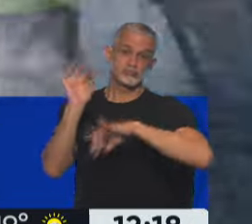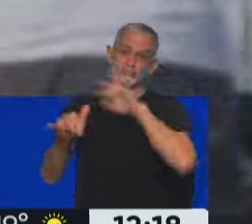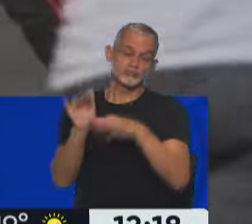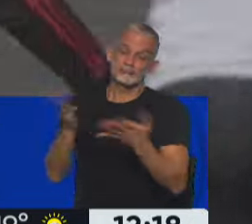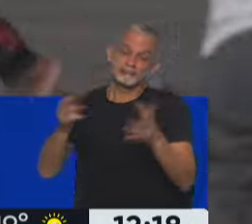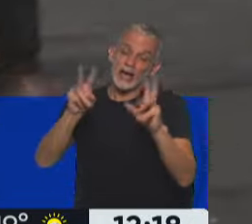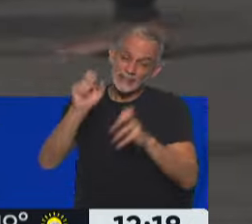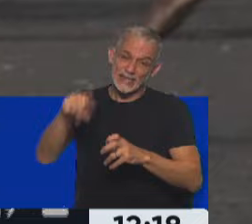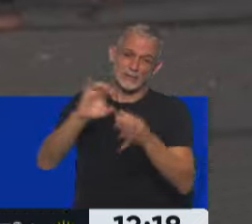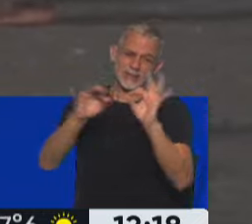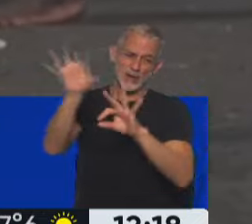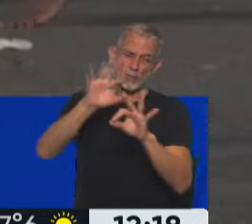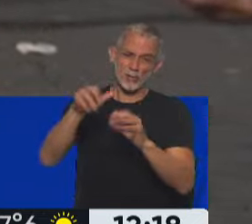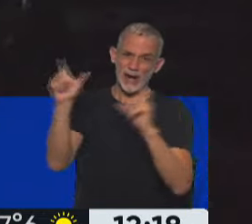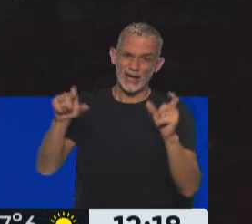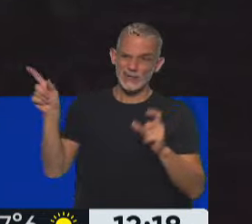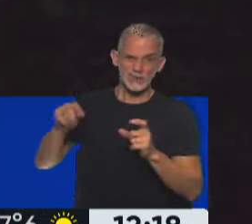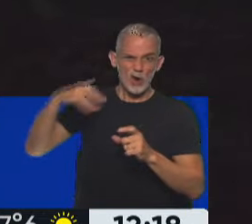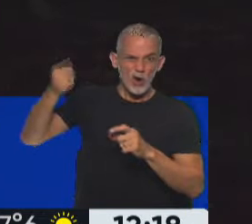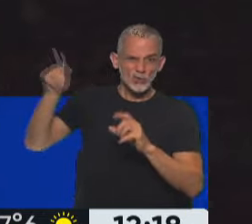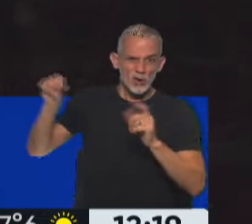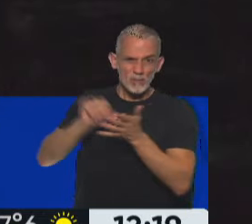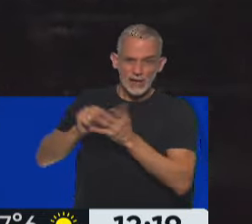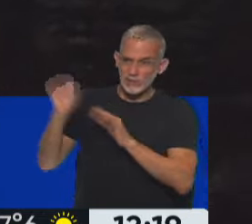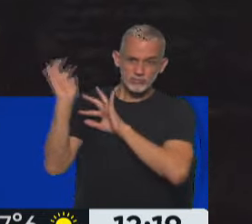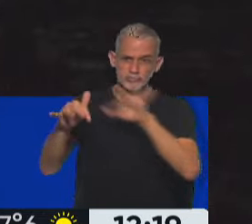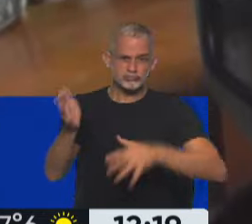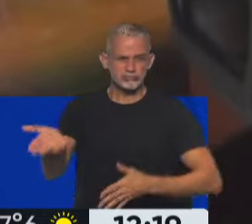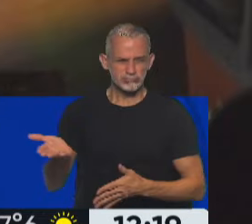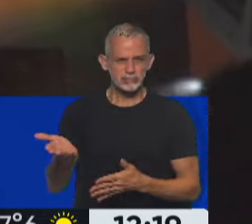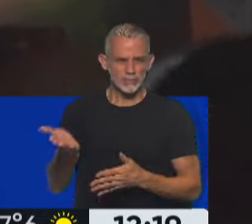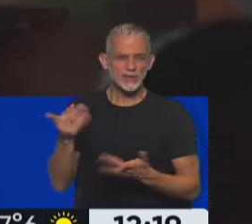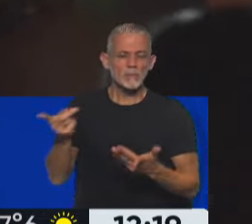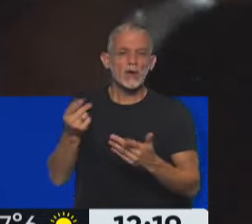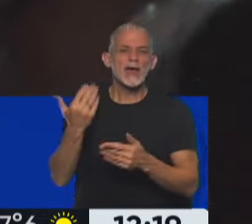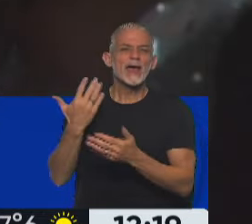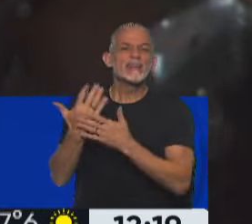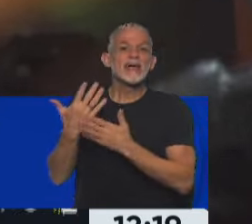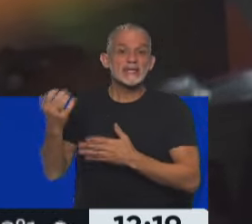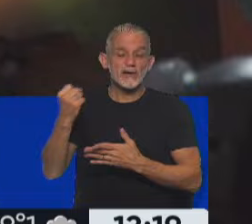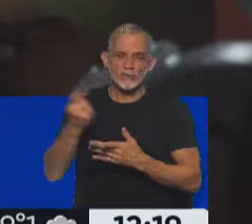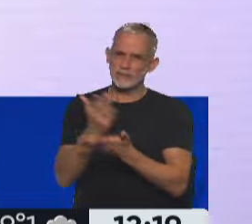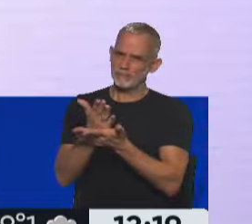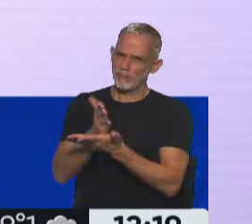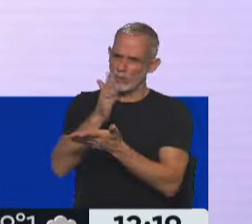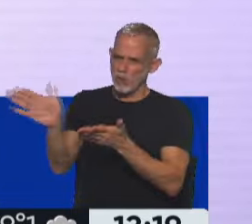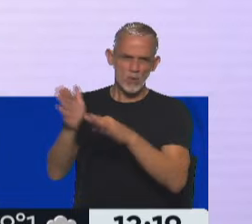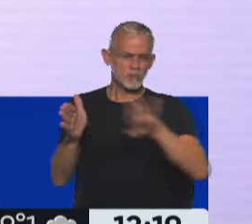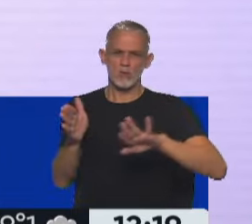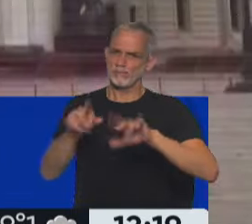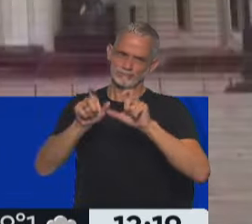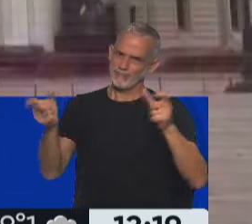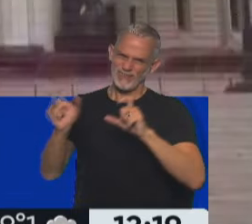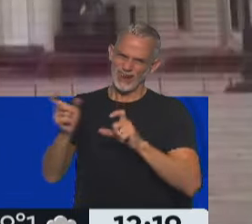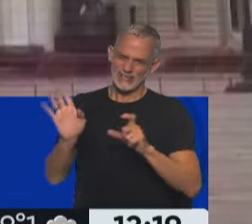atraviesa el continente europeo, es una de las grandes explicaciones de por qué le va bien a los partidos de extrema derecha. Hay divisiones, perdón, en lo que